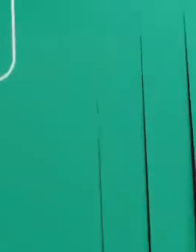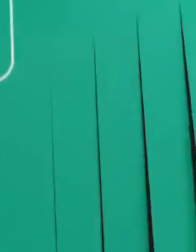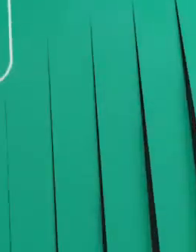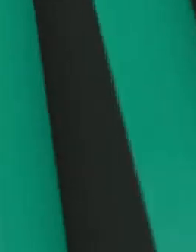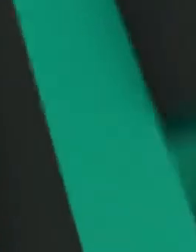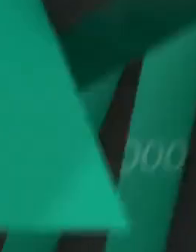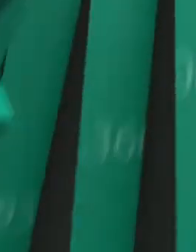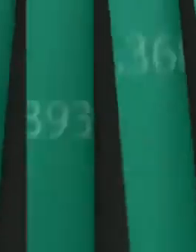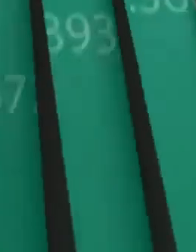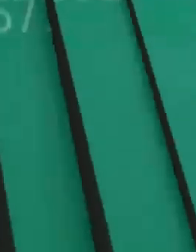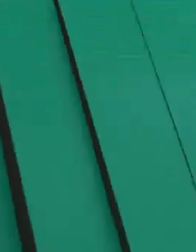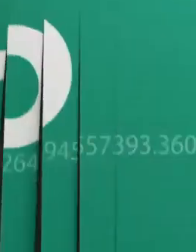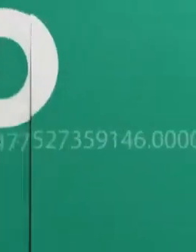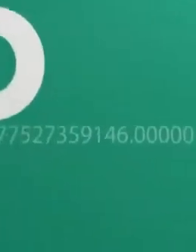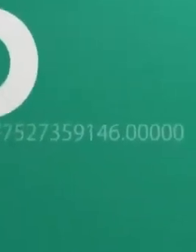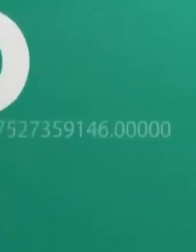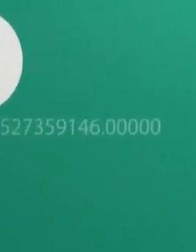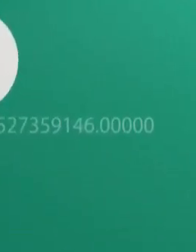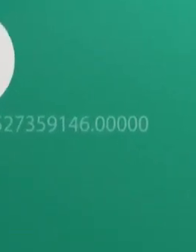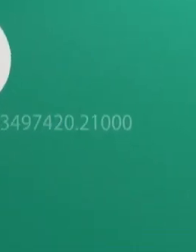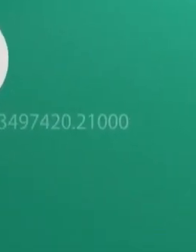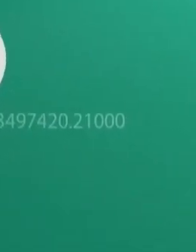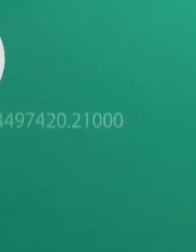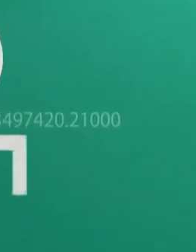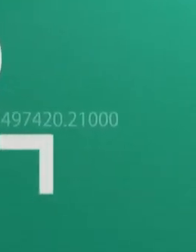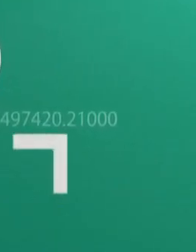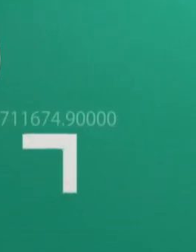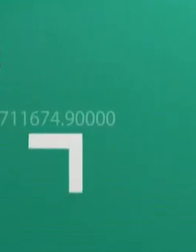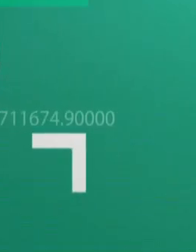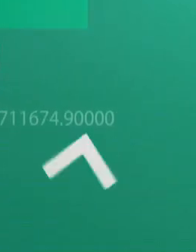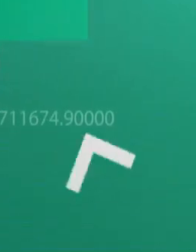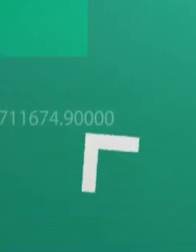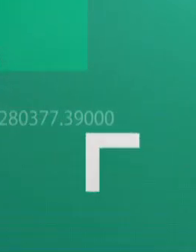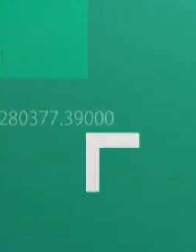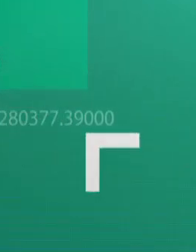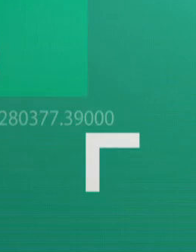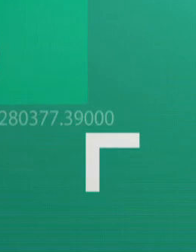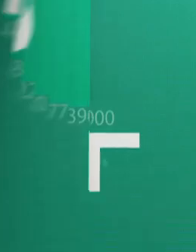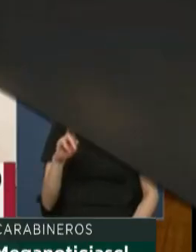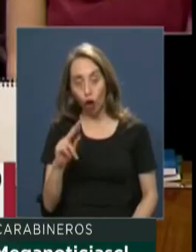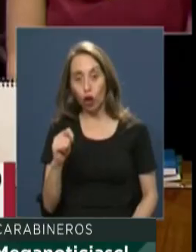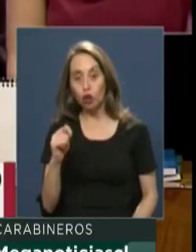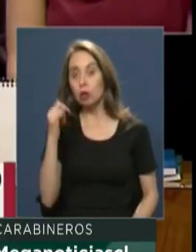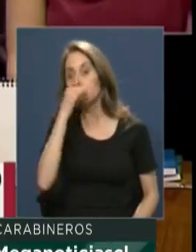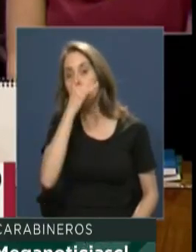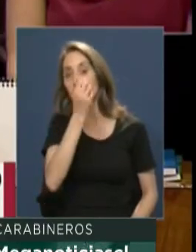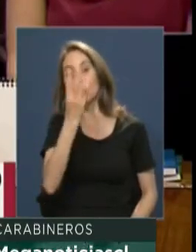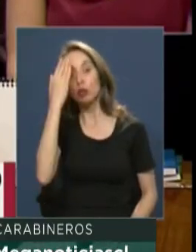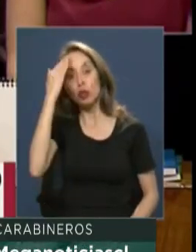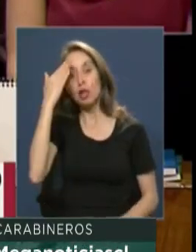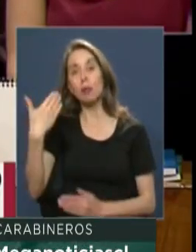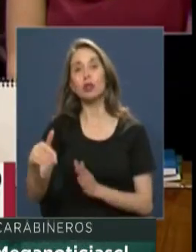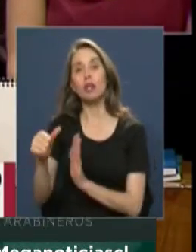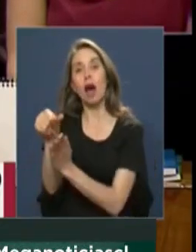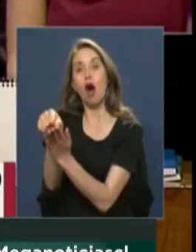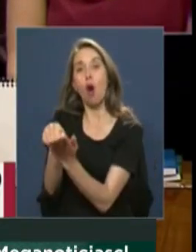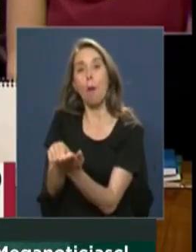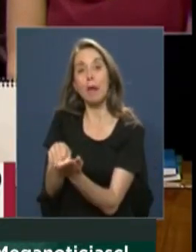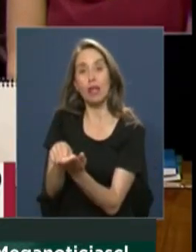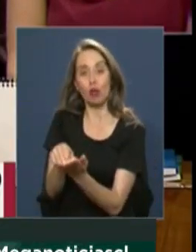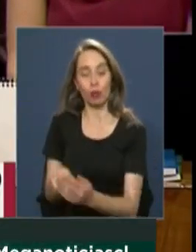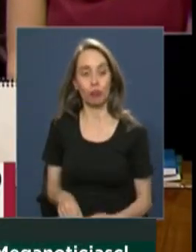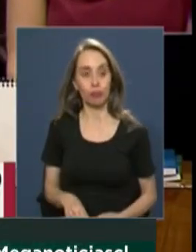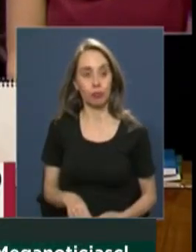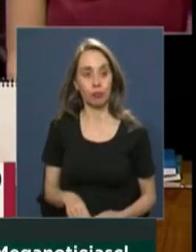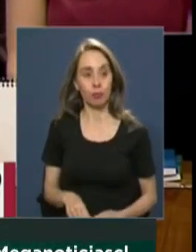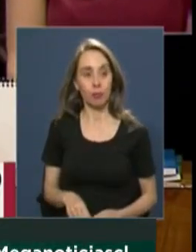Efectivamente, Fabián, la noticia nos llama desde el Congreso Nacional porque, recordemos, está votando la cuestión previa sobre la acusación constitucional en contra